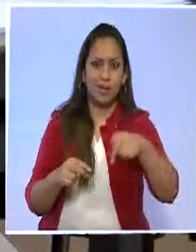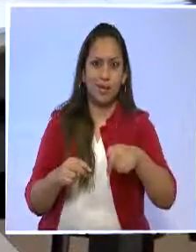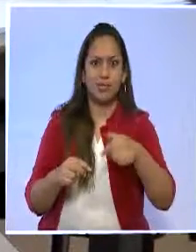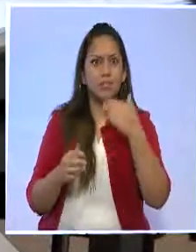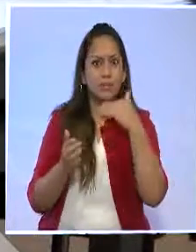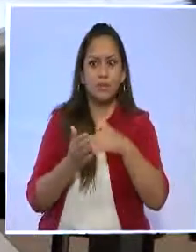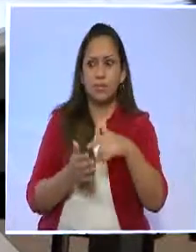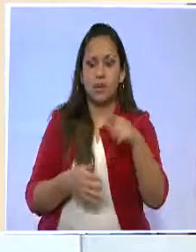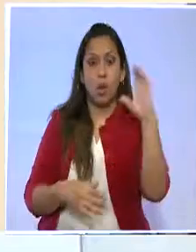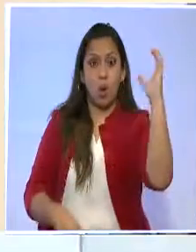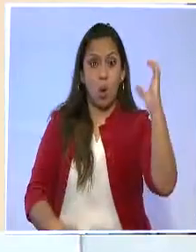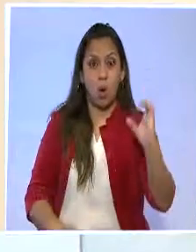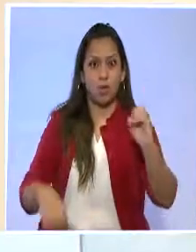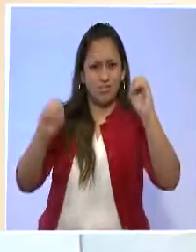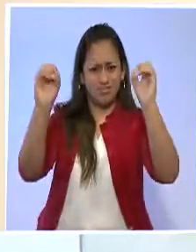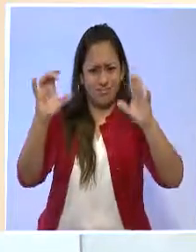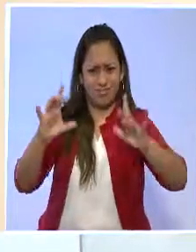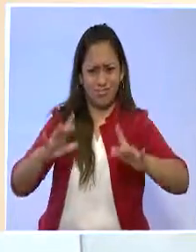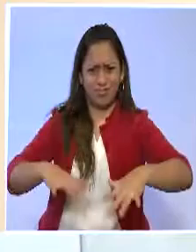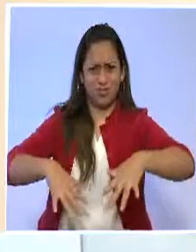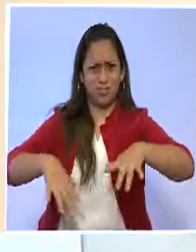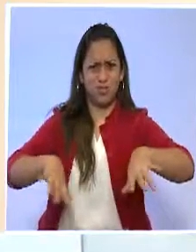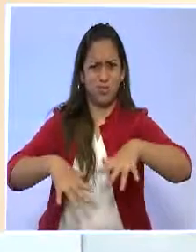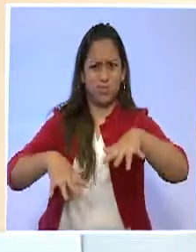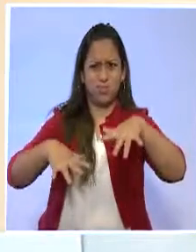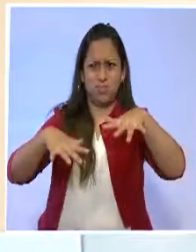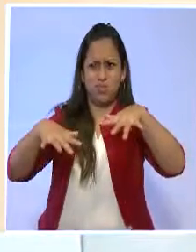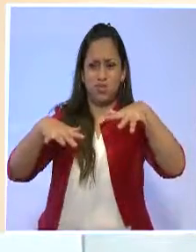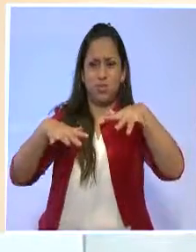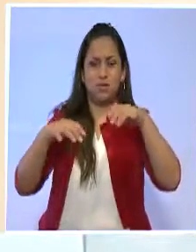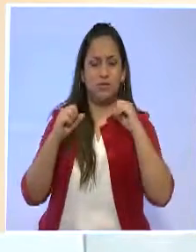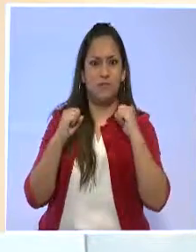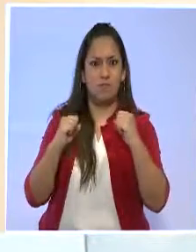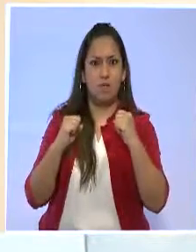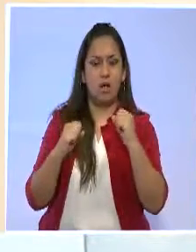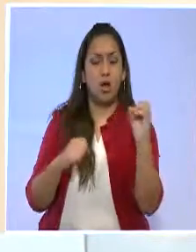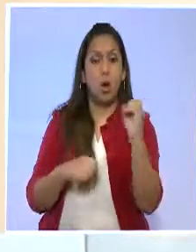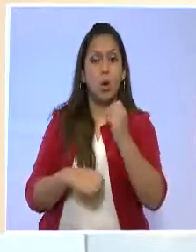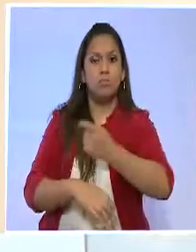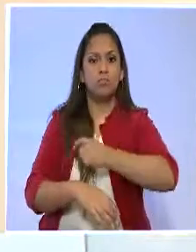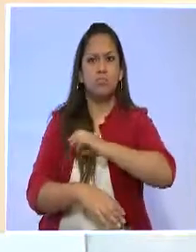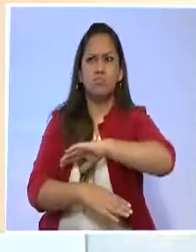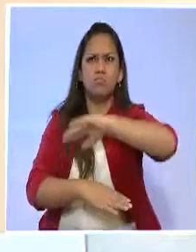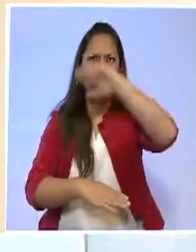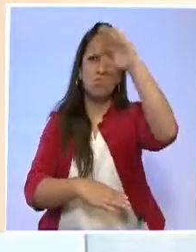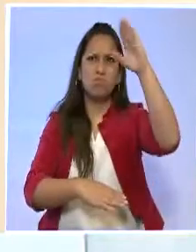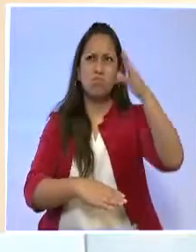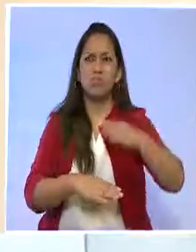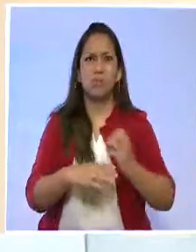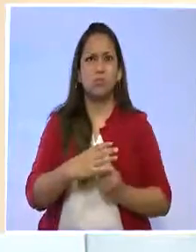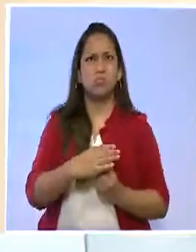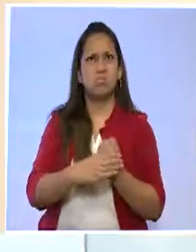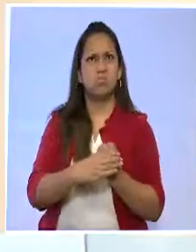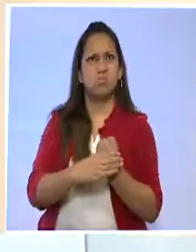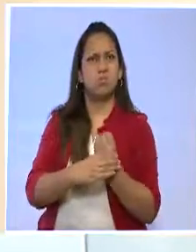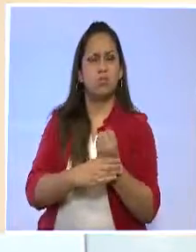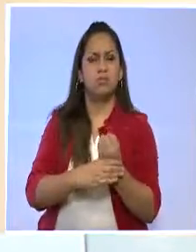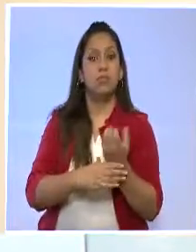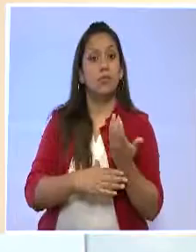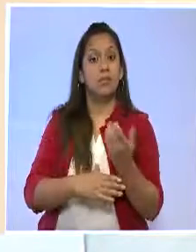el tema de los volcanes con los que hemos tenido que pasar durante los últimos años en tensiones también fuertes ellos tienen una